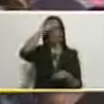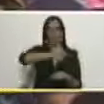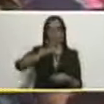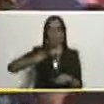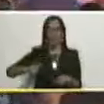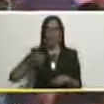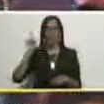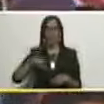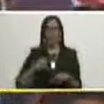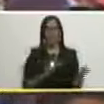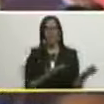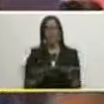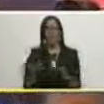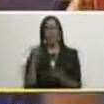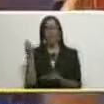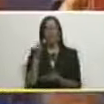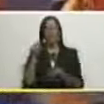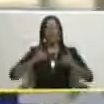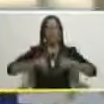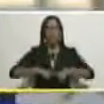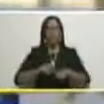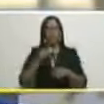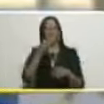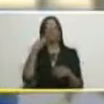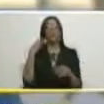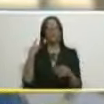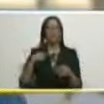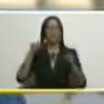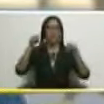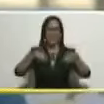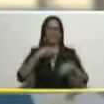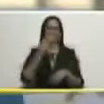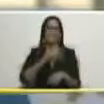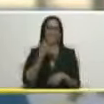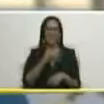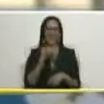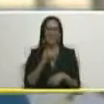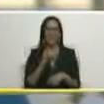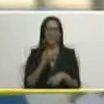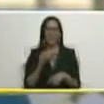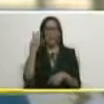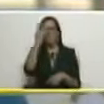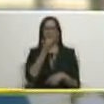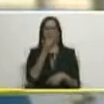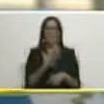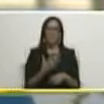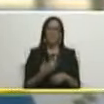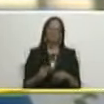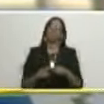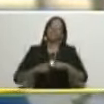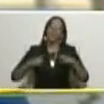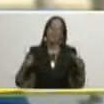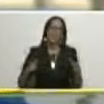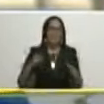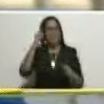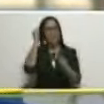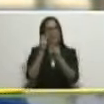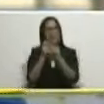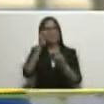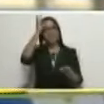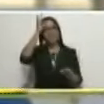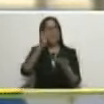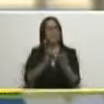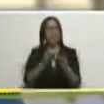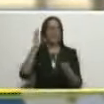lo recibe como un hijo y con ese orgullo de tenerlo aquí en esta tarde maravillosa, lleno de alegría, de esperanza, de fe en